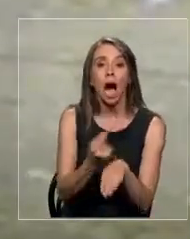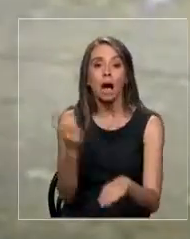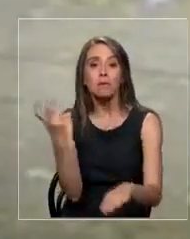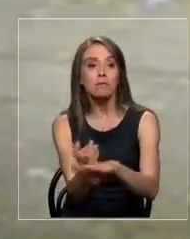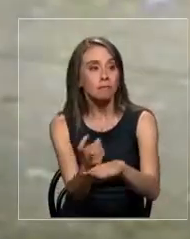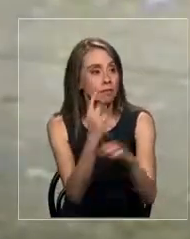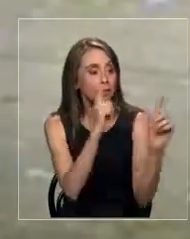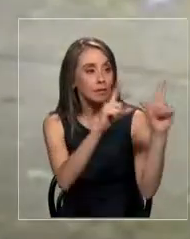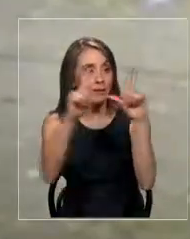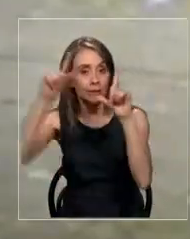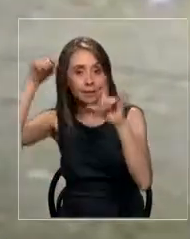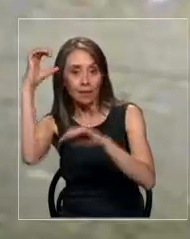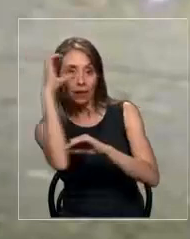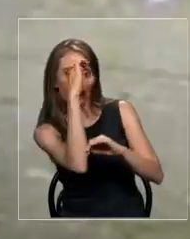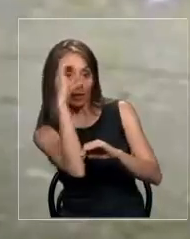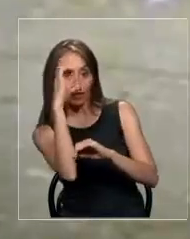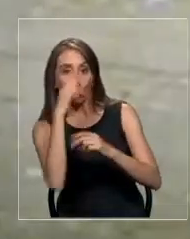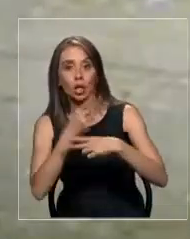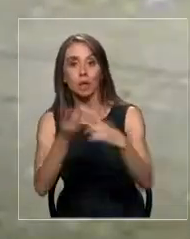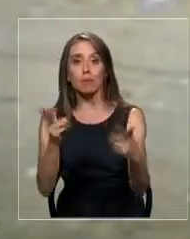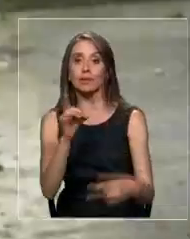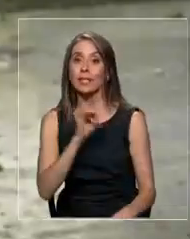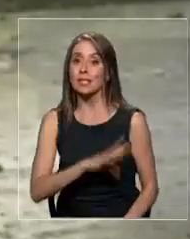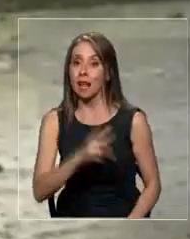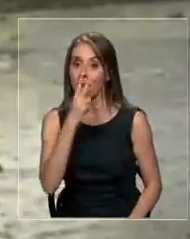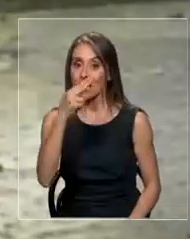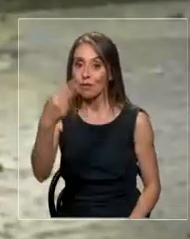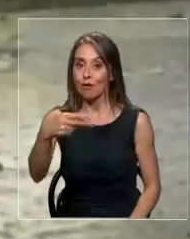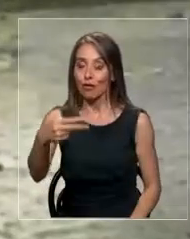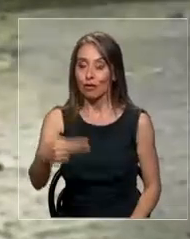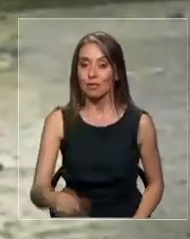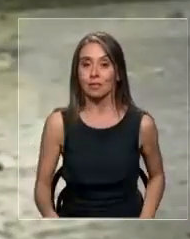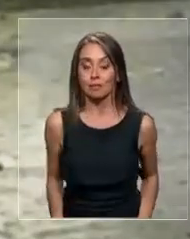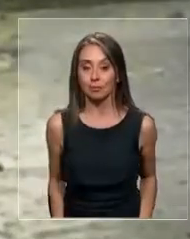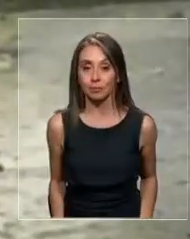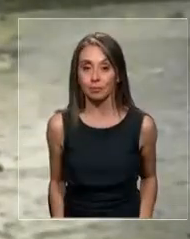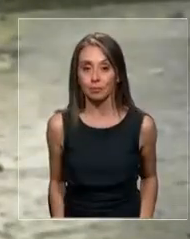estas imágenes exclusivas de Chilevisión Noticias.